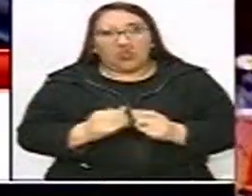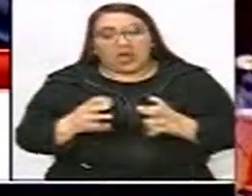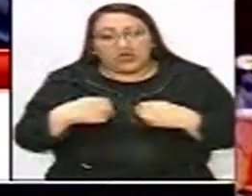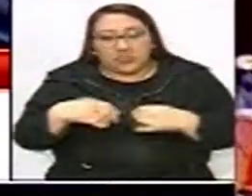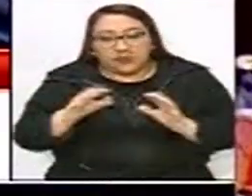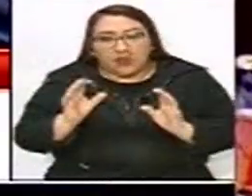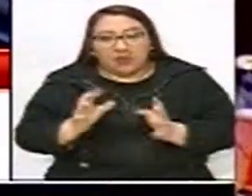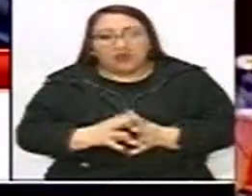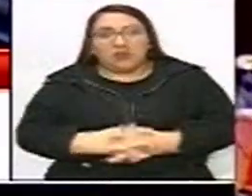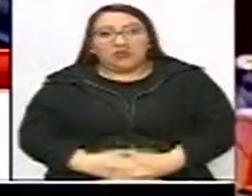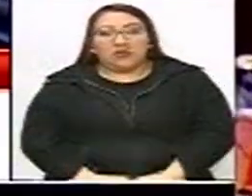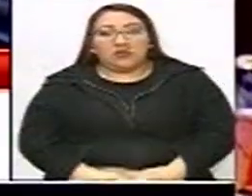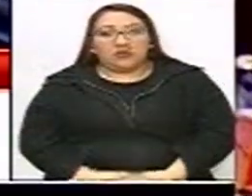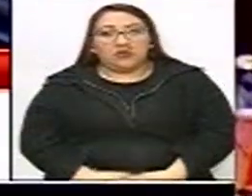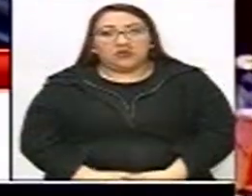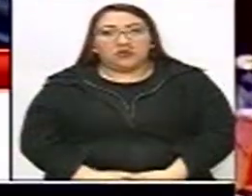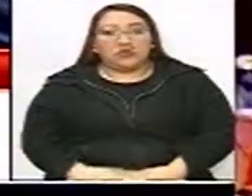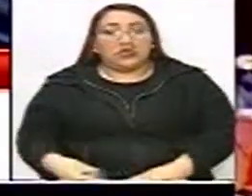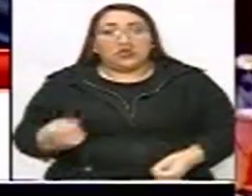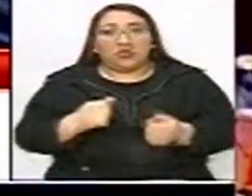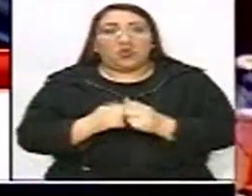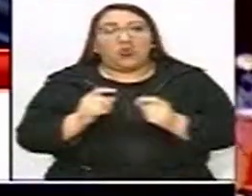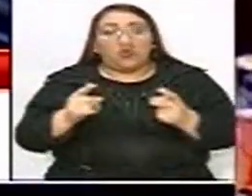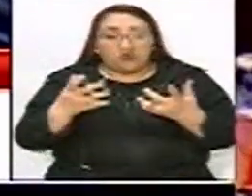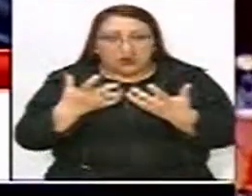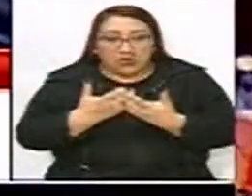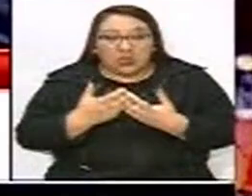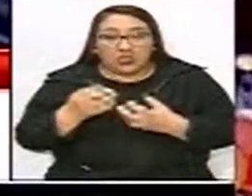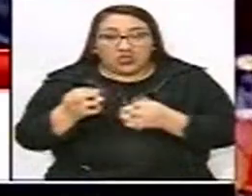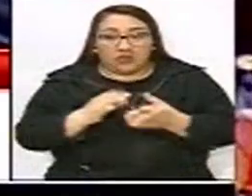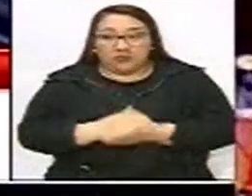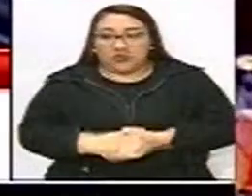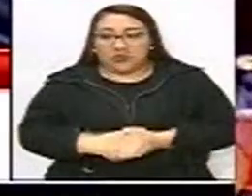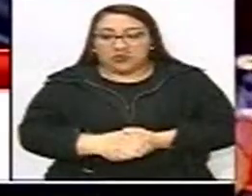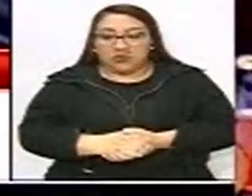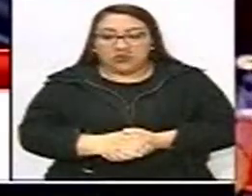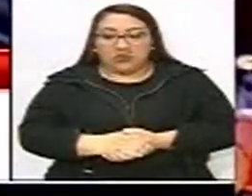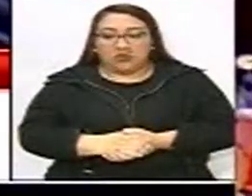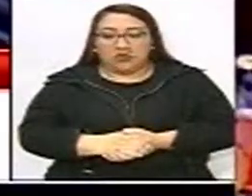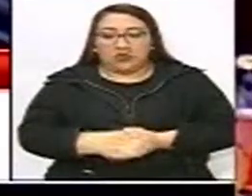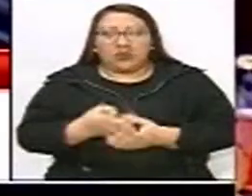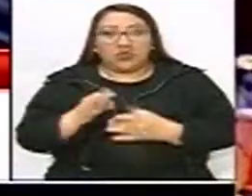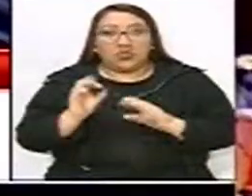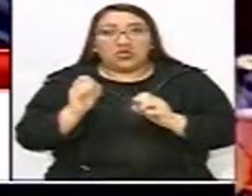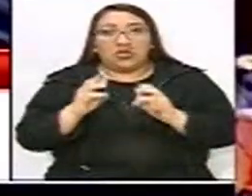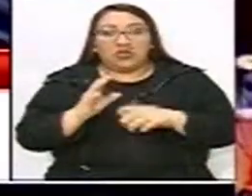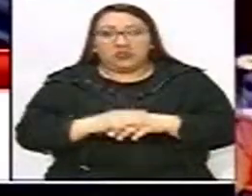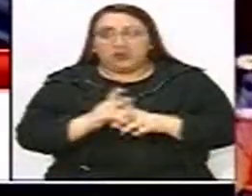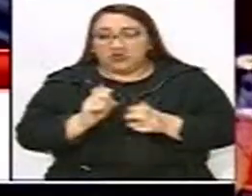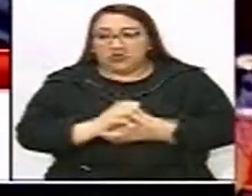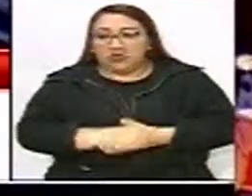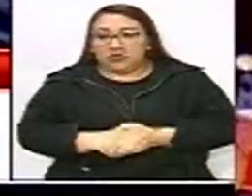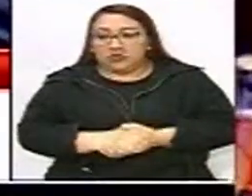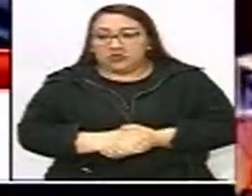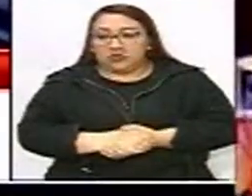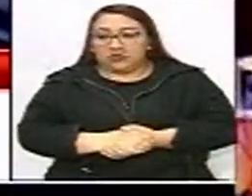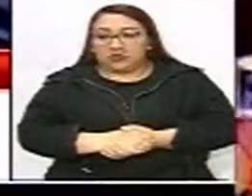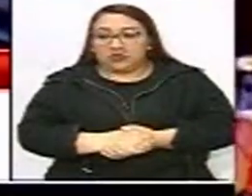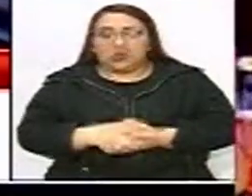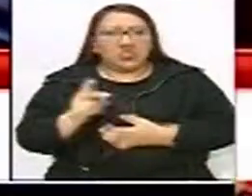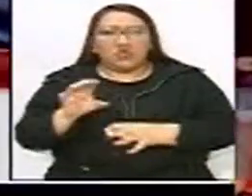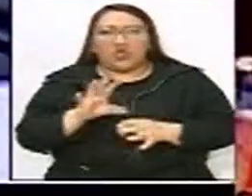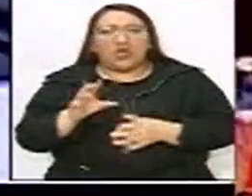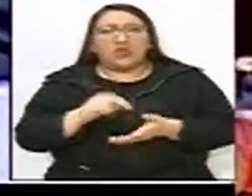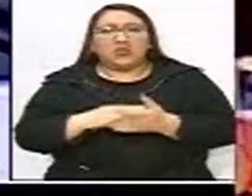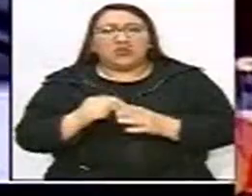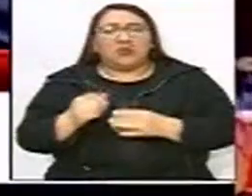aceptable o la que esté negociada de acuerdo a una interpretación correcta y clara sobre ello. De manera tal que no haya